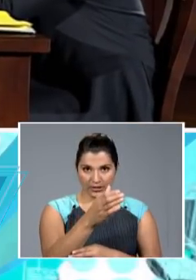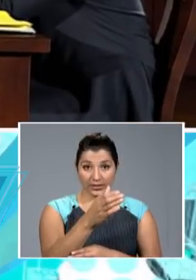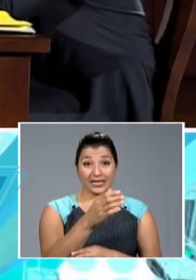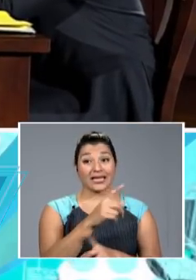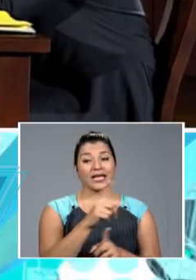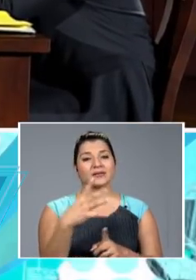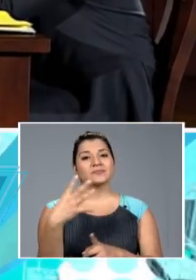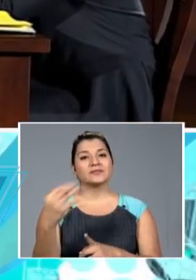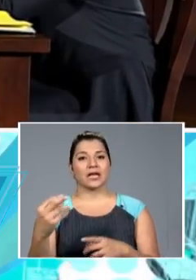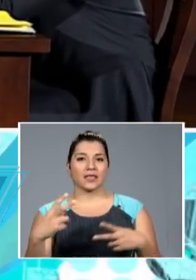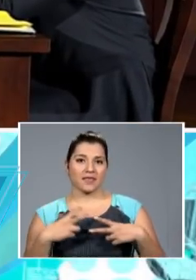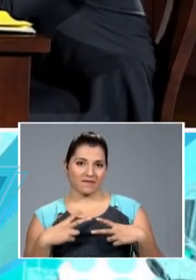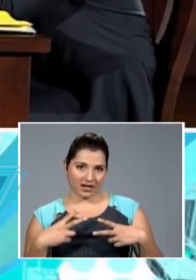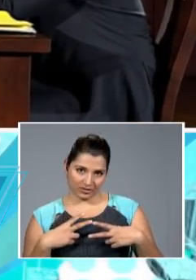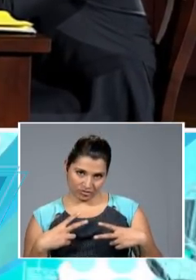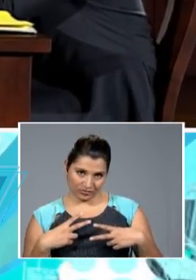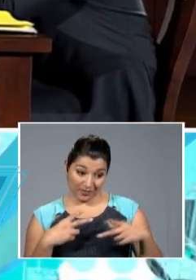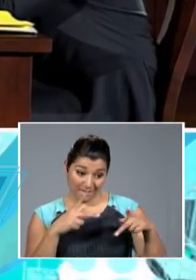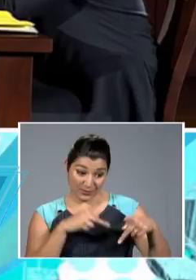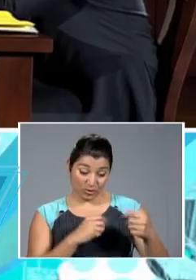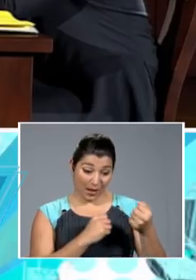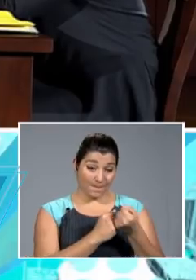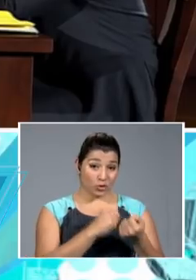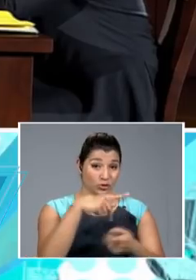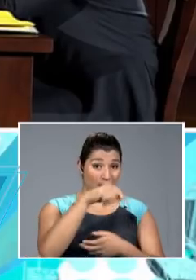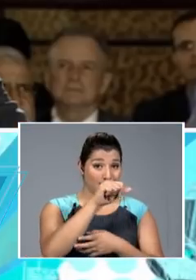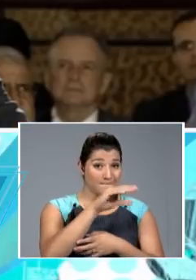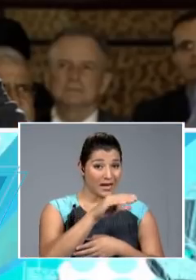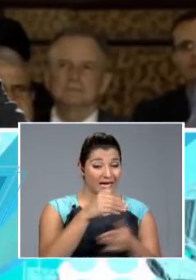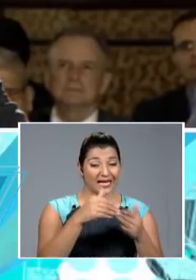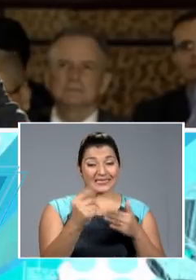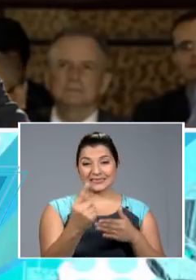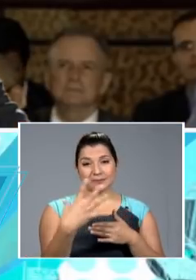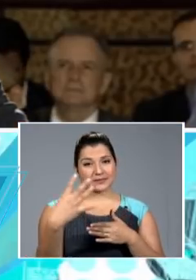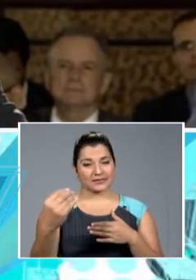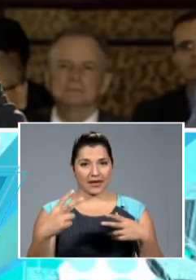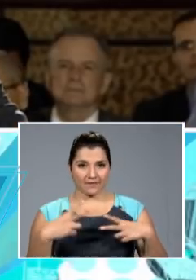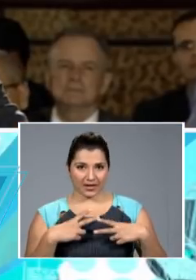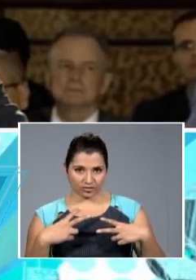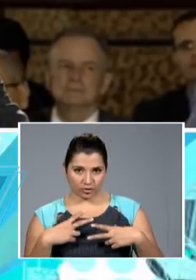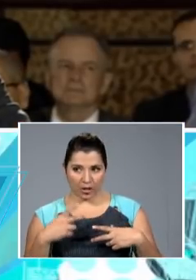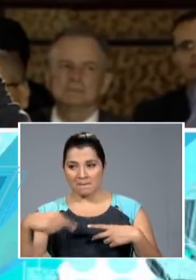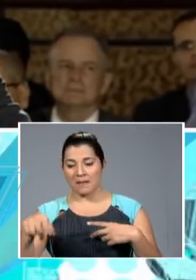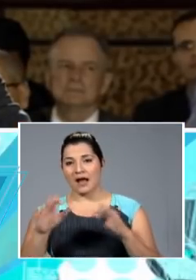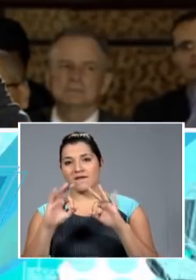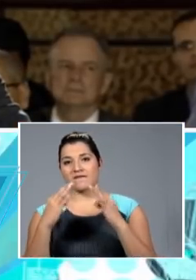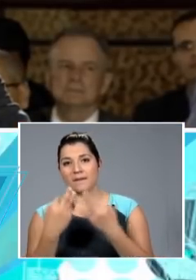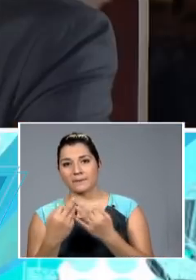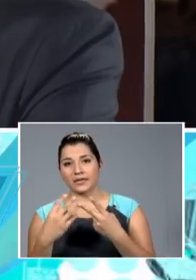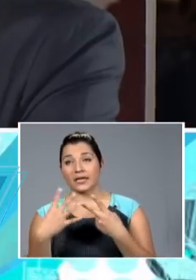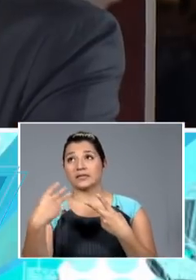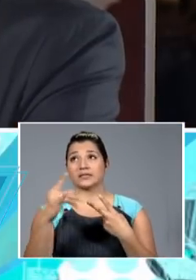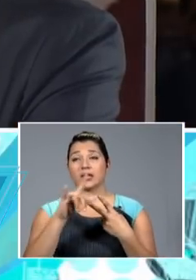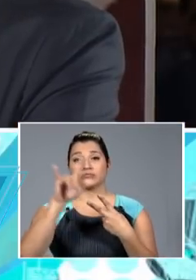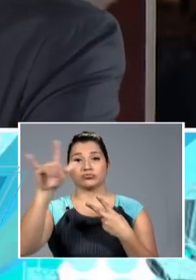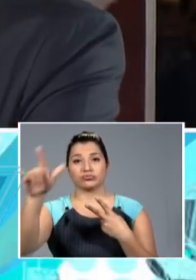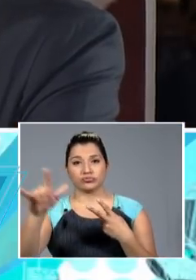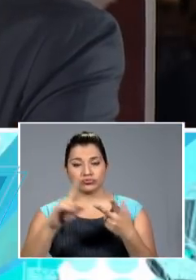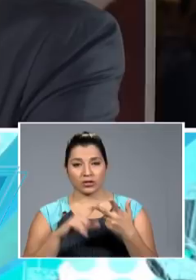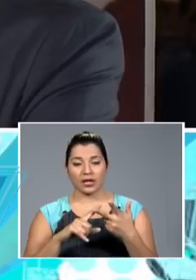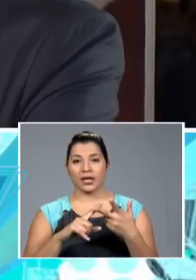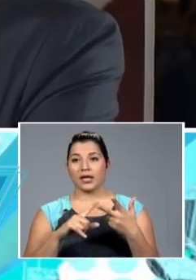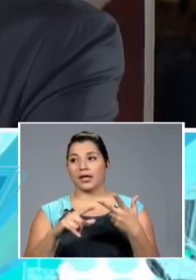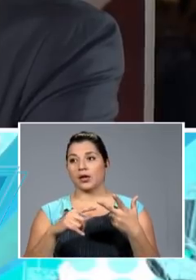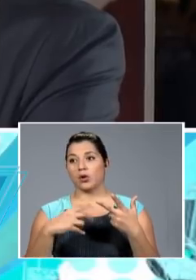vacaciones. Algunos irán a un hotel, algunos a la montaña, otros donde un familiar. O salen del país. Donde sea, o salen del país. Y eso ha